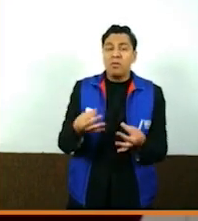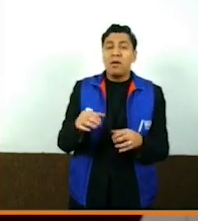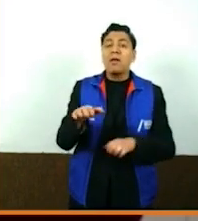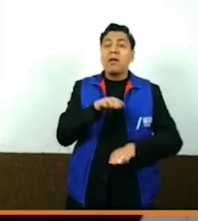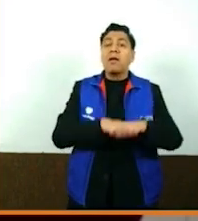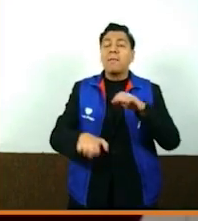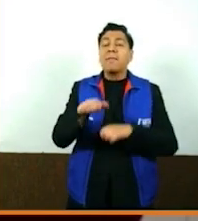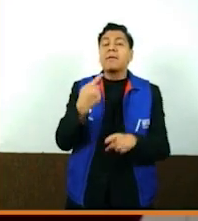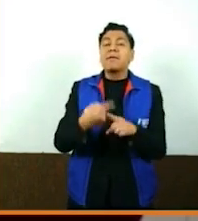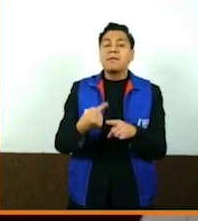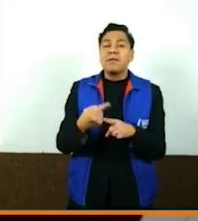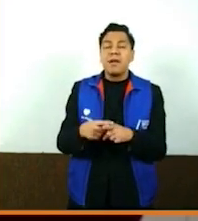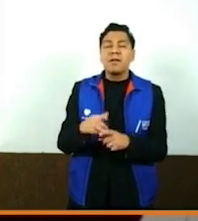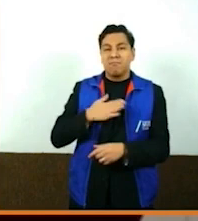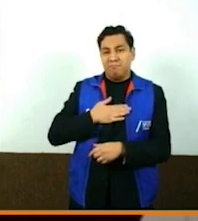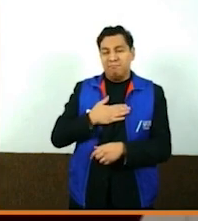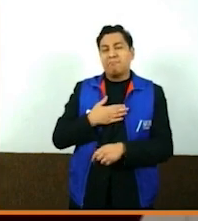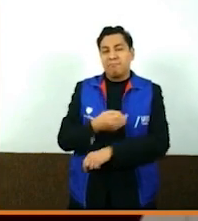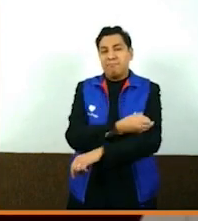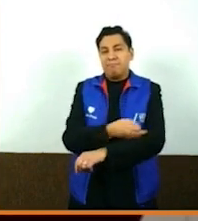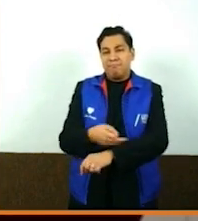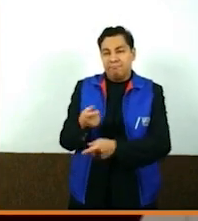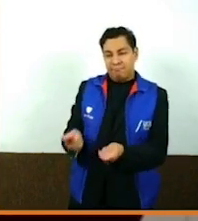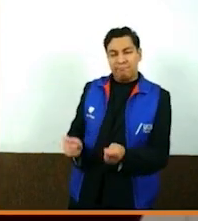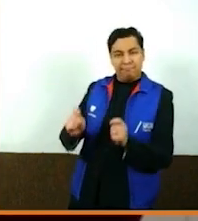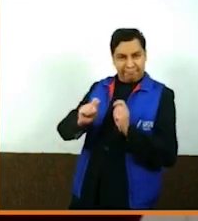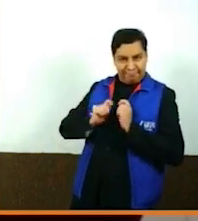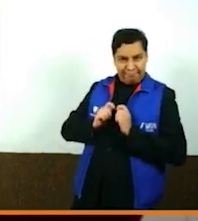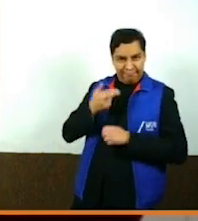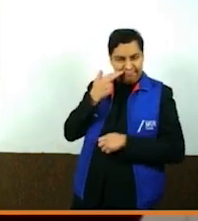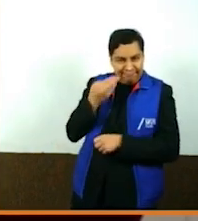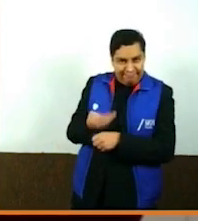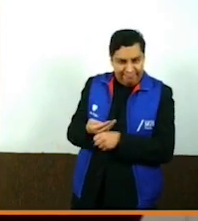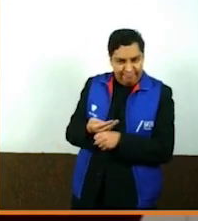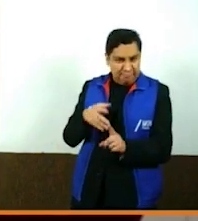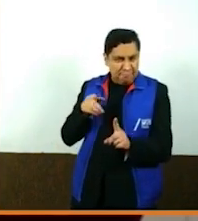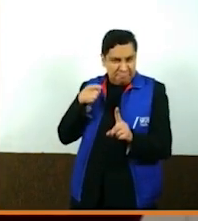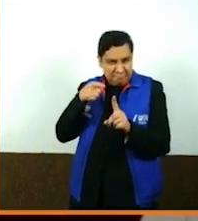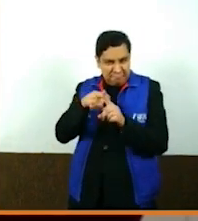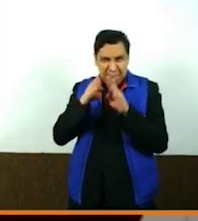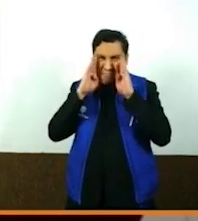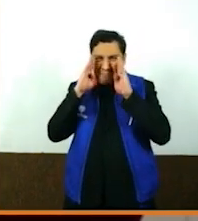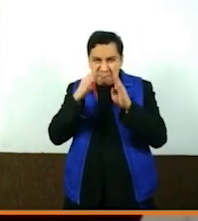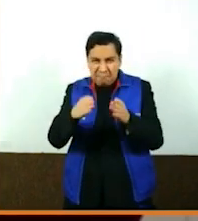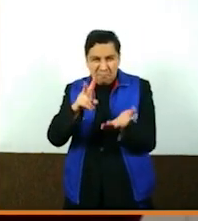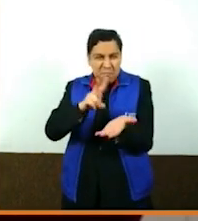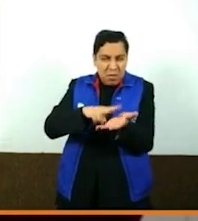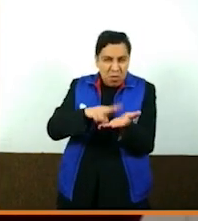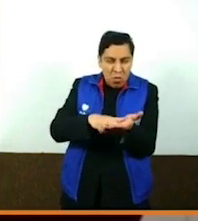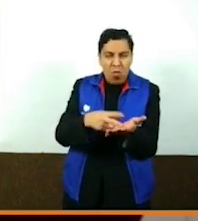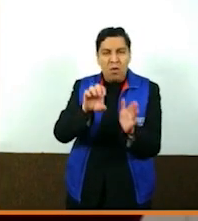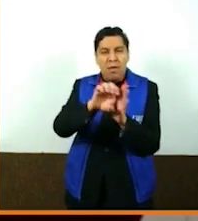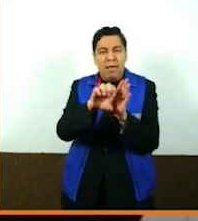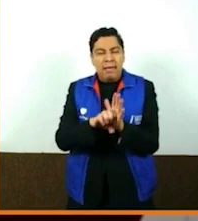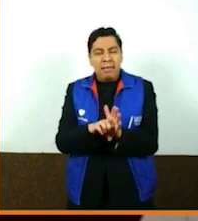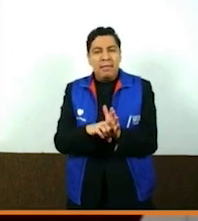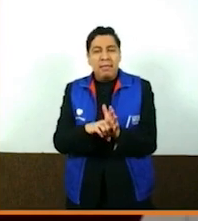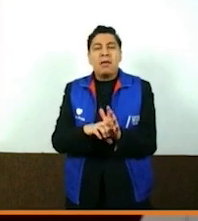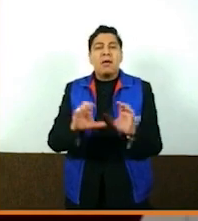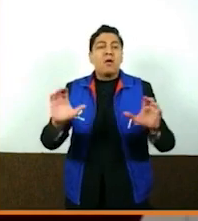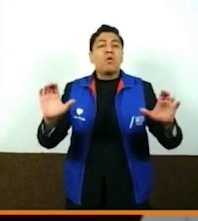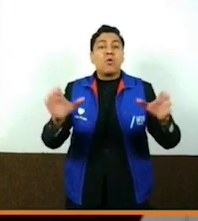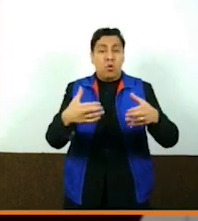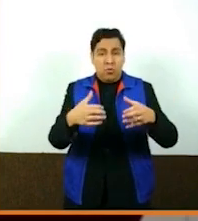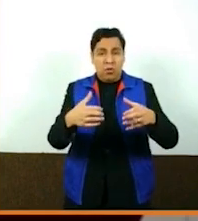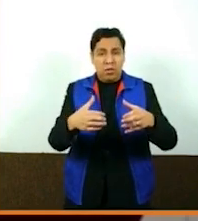dejó esta parte como una encomienda dentro de lo que es nuestra misión, visión y valores. Hemos trabajado en las